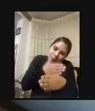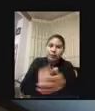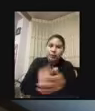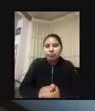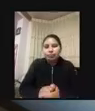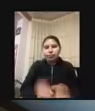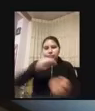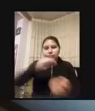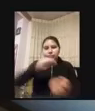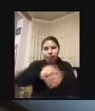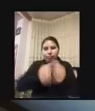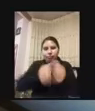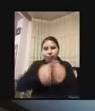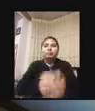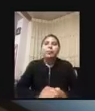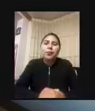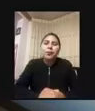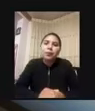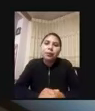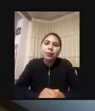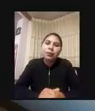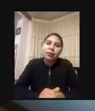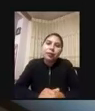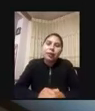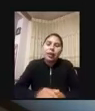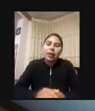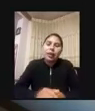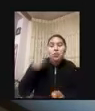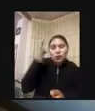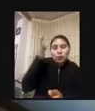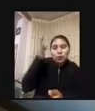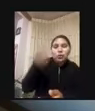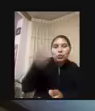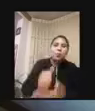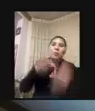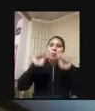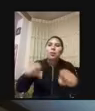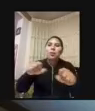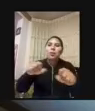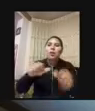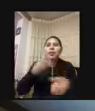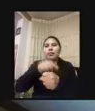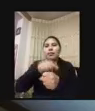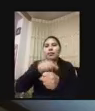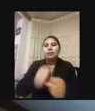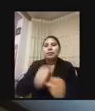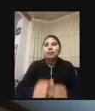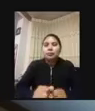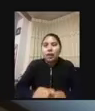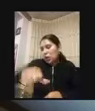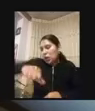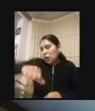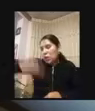progresando en lo que son las actividades manuales también, ¿no? Aquí tenemos otra niña que está haciendo su cuadro, ¿no? Su